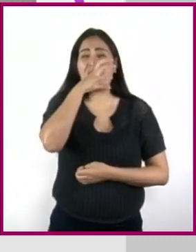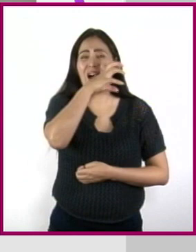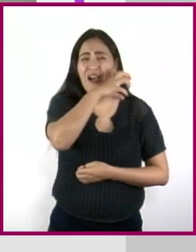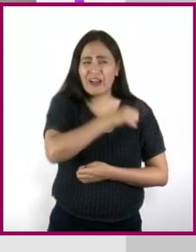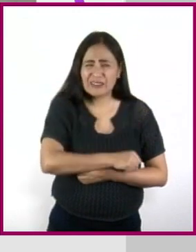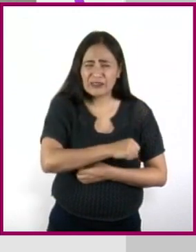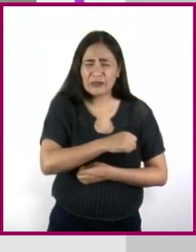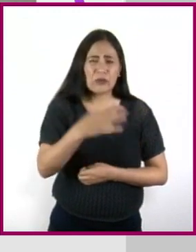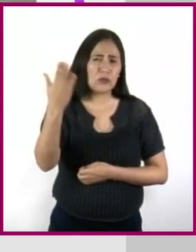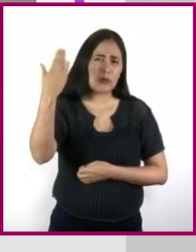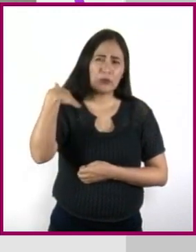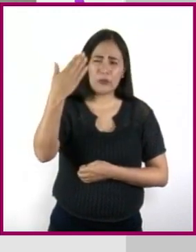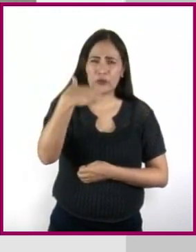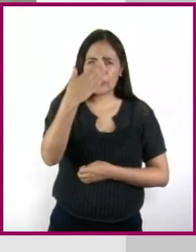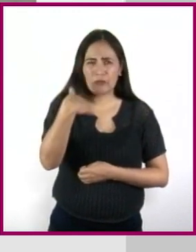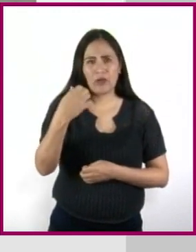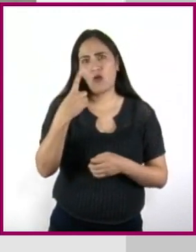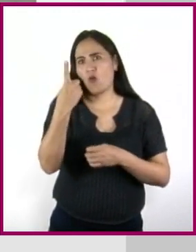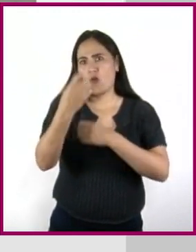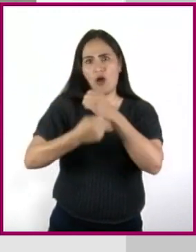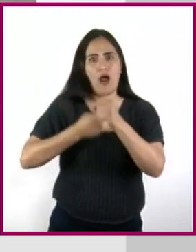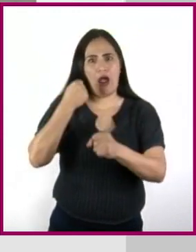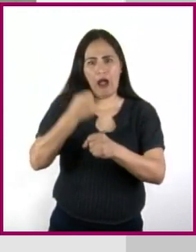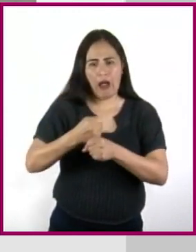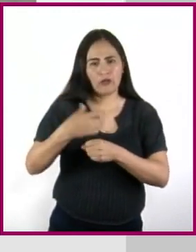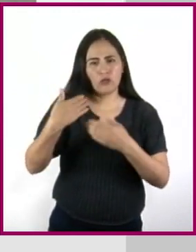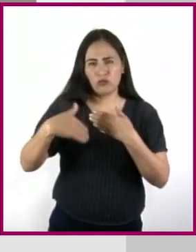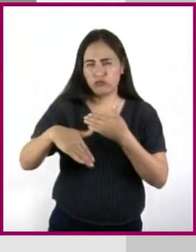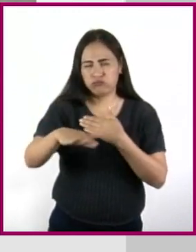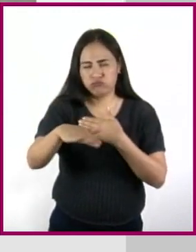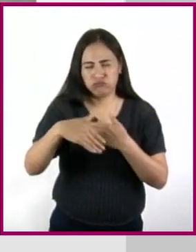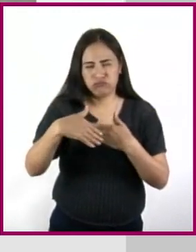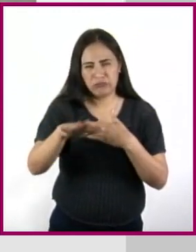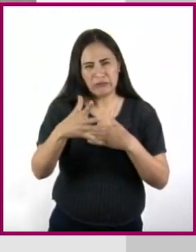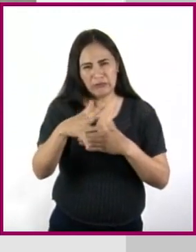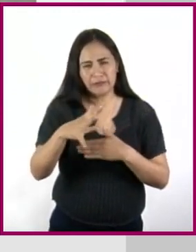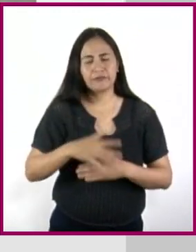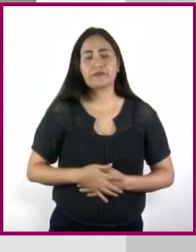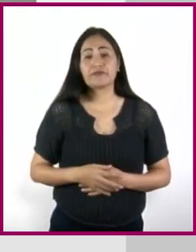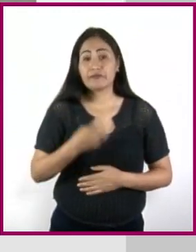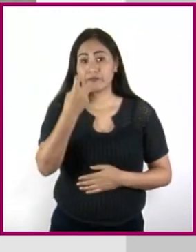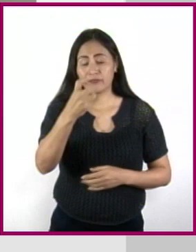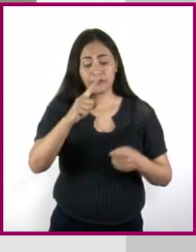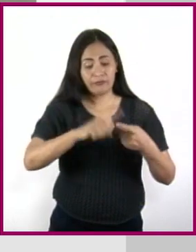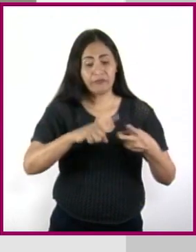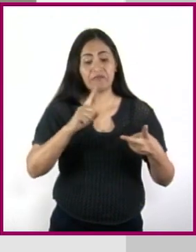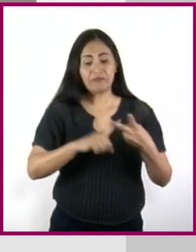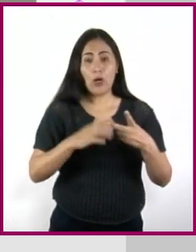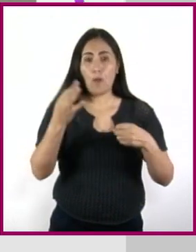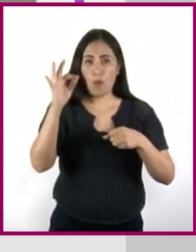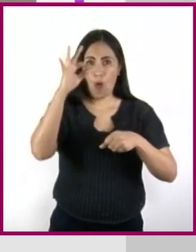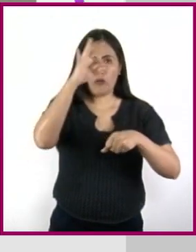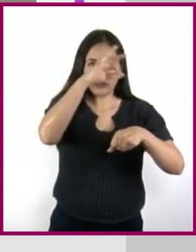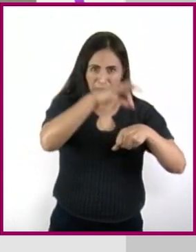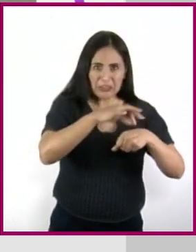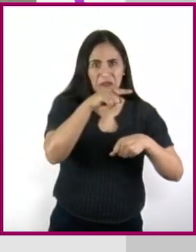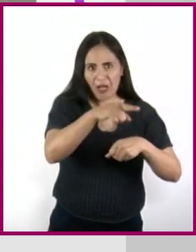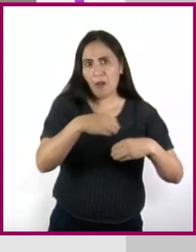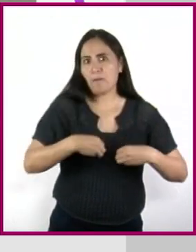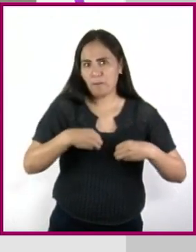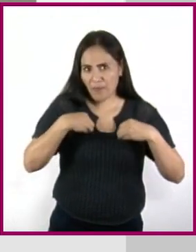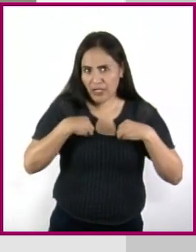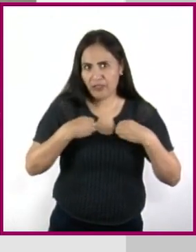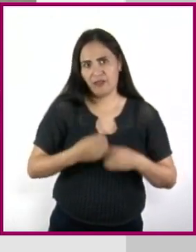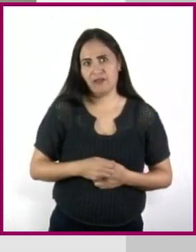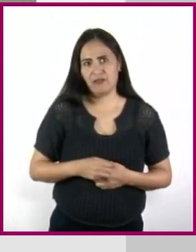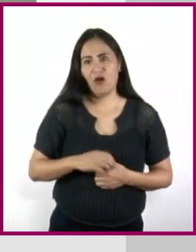climas cálidos casi durante todo el año. Entonces, estas características son las que le permiten al mosquito vivir. Algunas